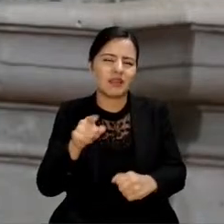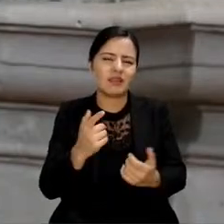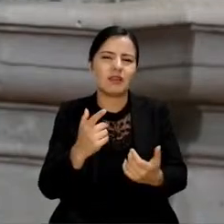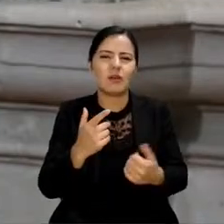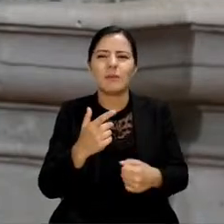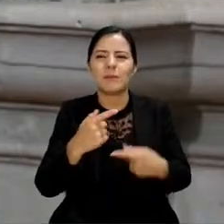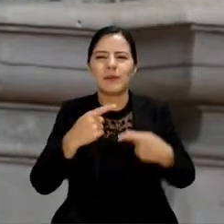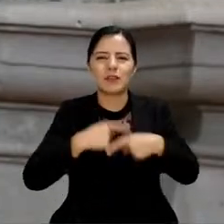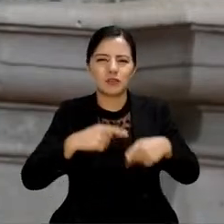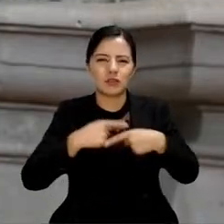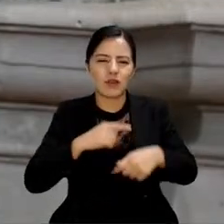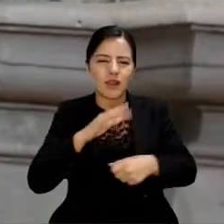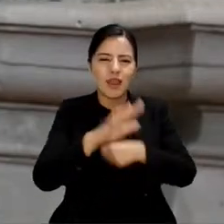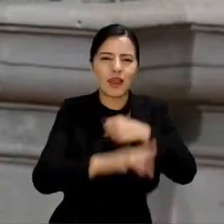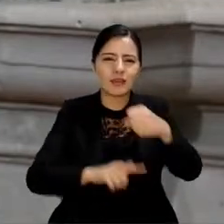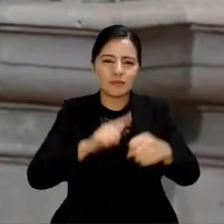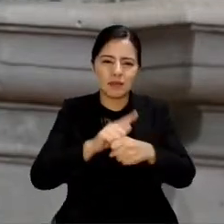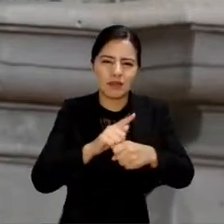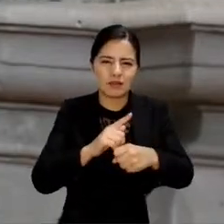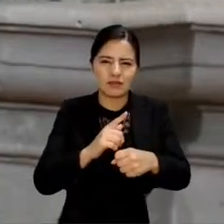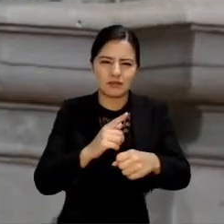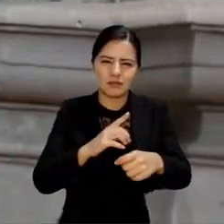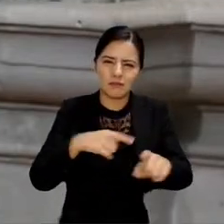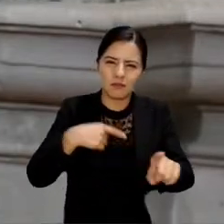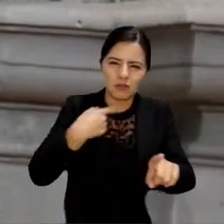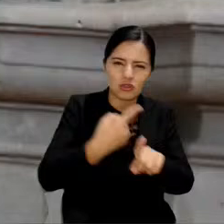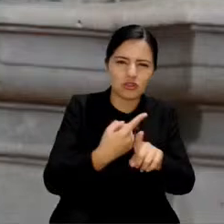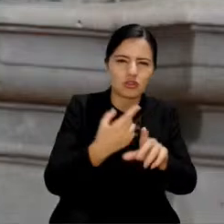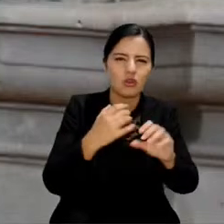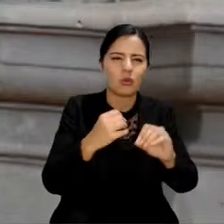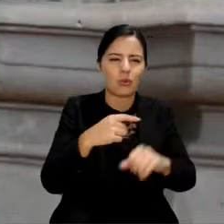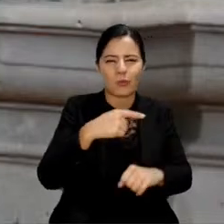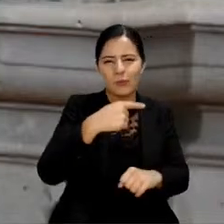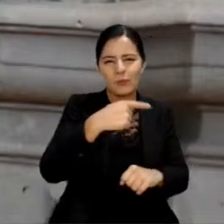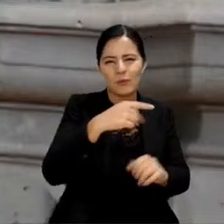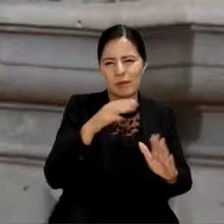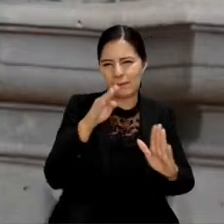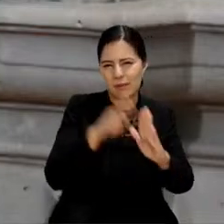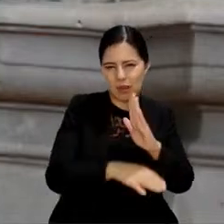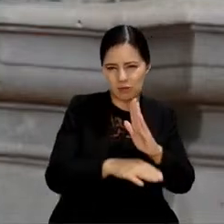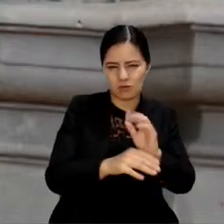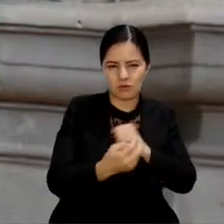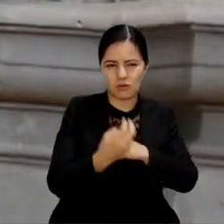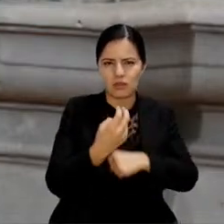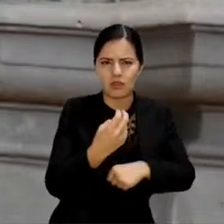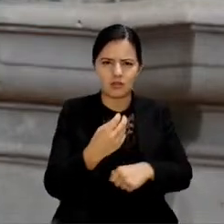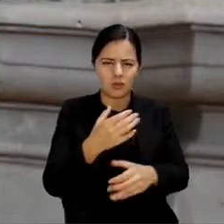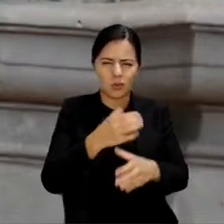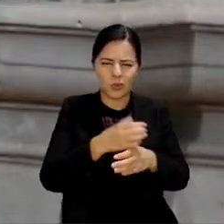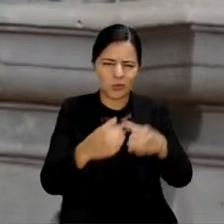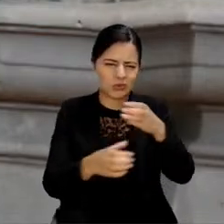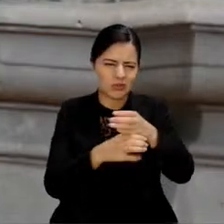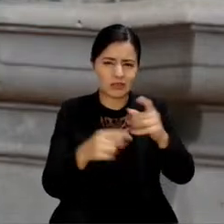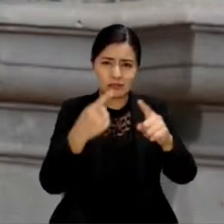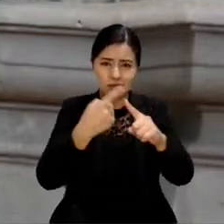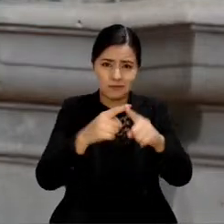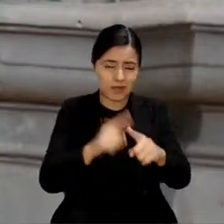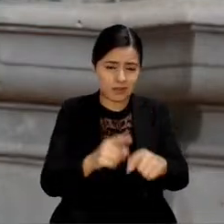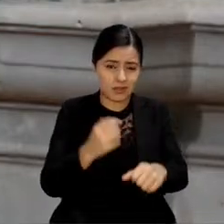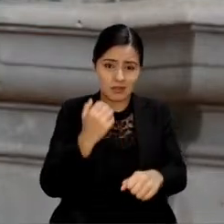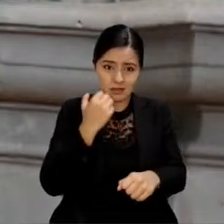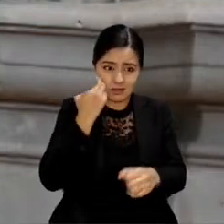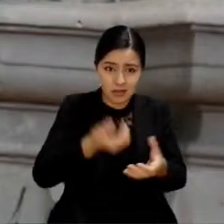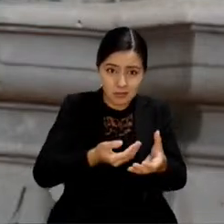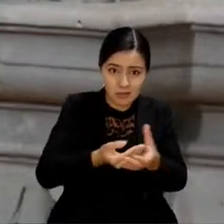miembro viril, cualquier parte del cuerpo, objeto o instrumento, se le impondrá una pena de 6 años de prisión y de 500 días